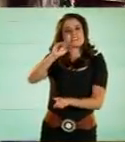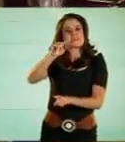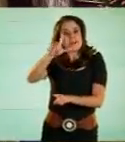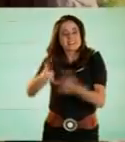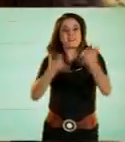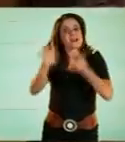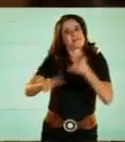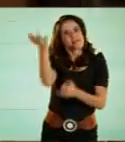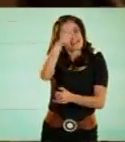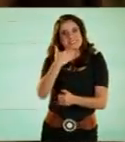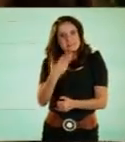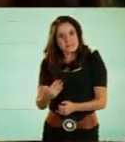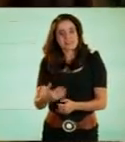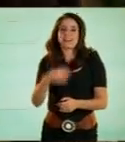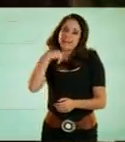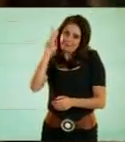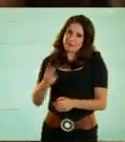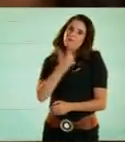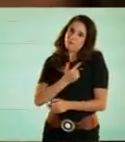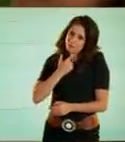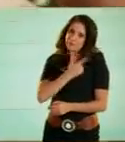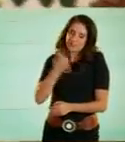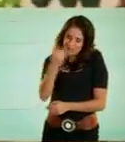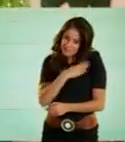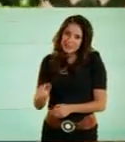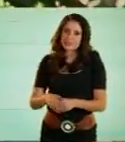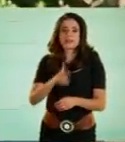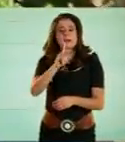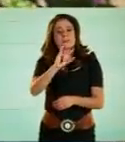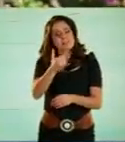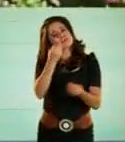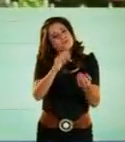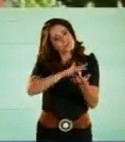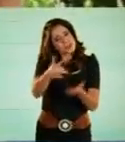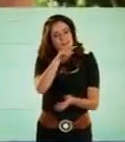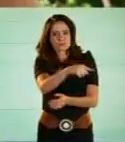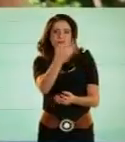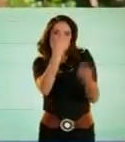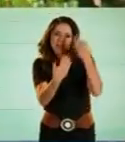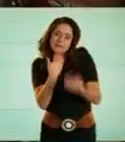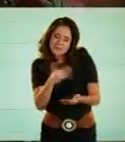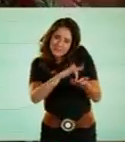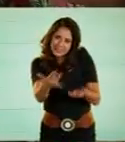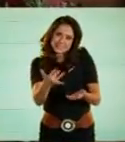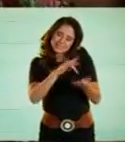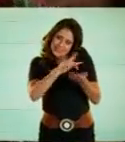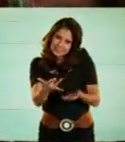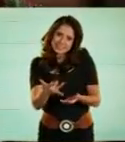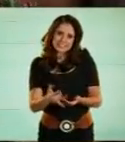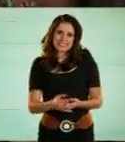y a jugar básquet. Ay, me da mucho gusto. Doña Pili, muchas gracias. Usted se ha portado muy bien con nosotros.